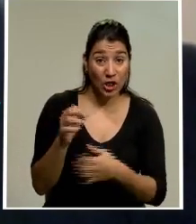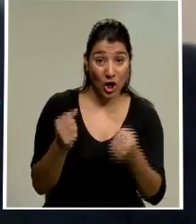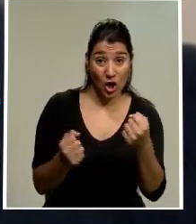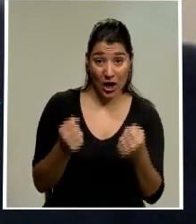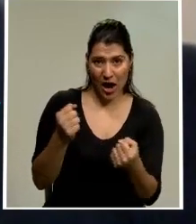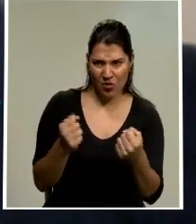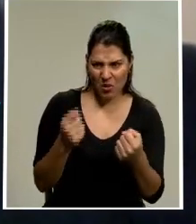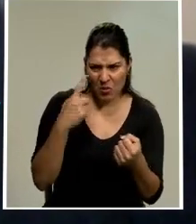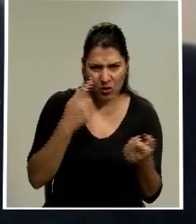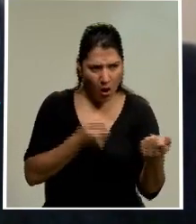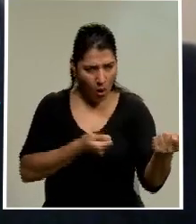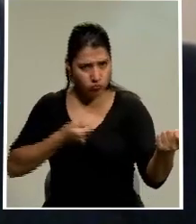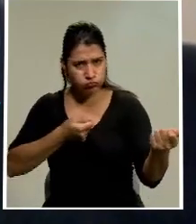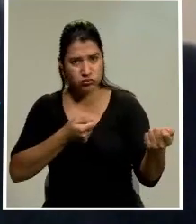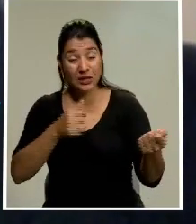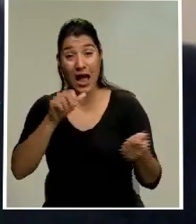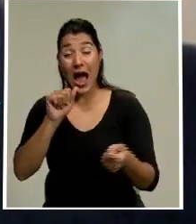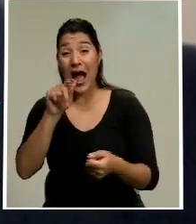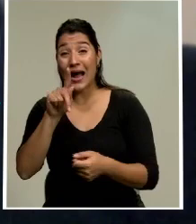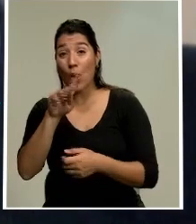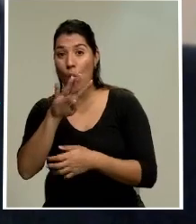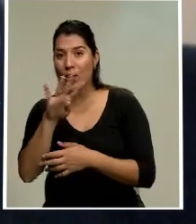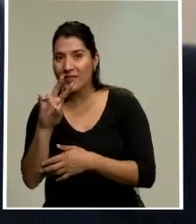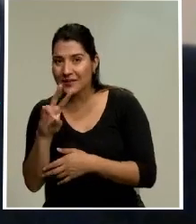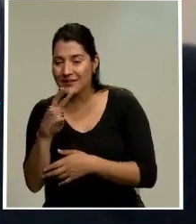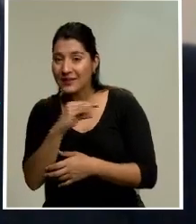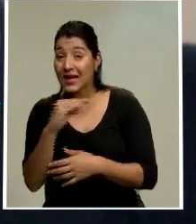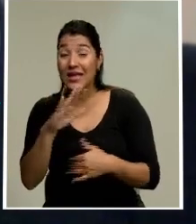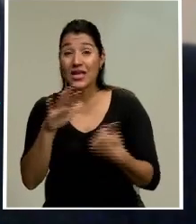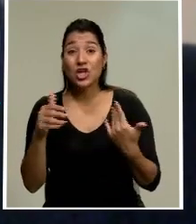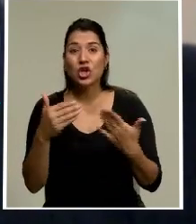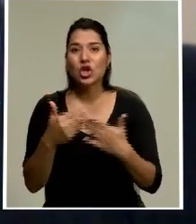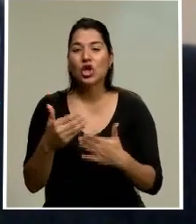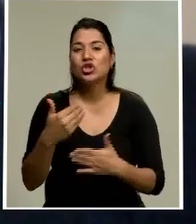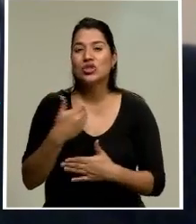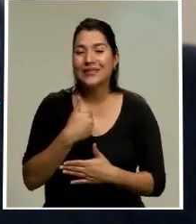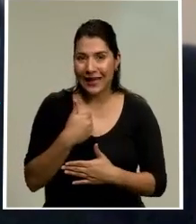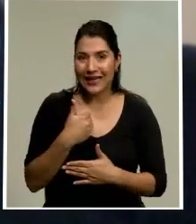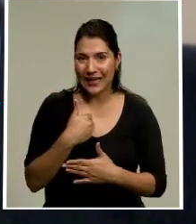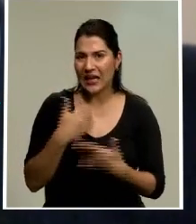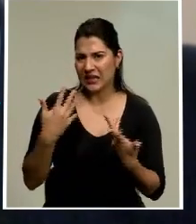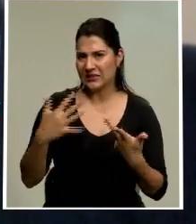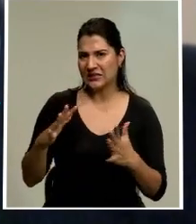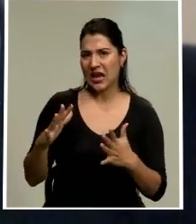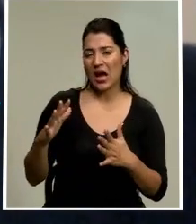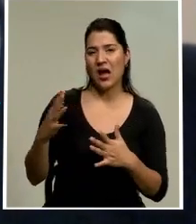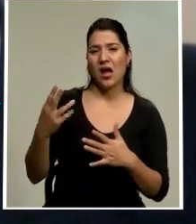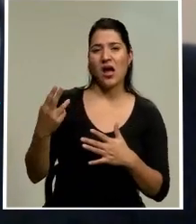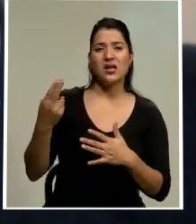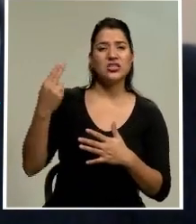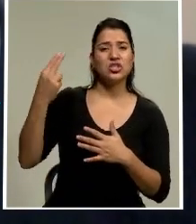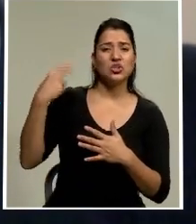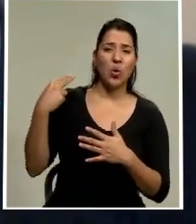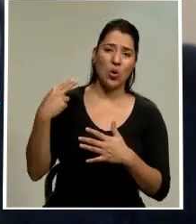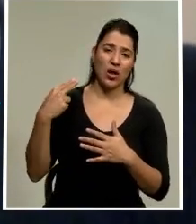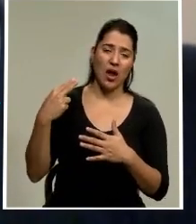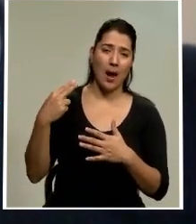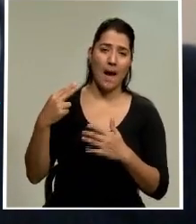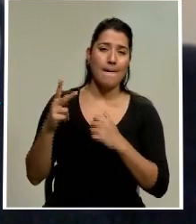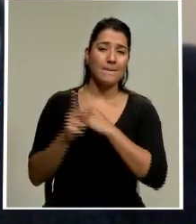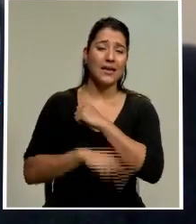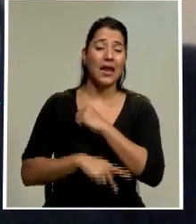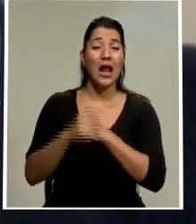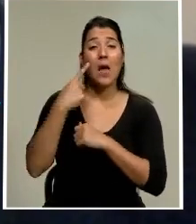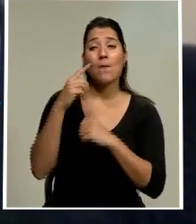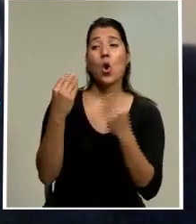fusiles AK-47 y todos tenían antecedentes por narcomenudeo. Ahí meto un tema que